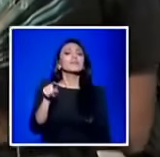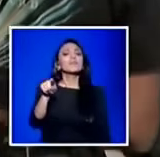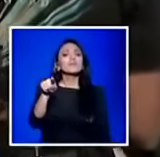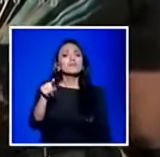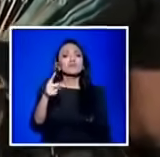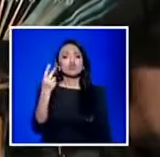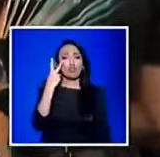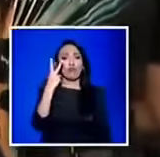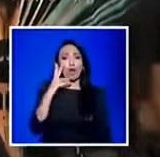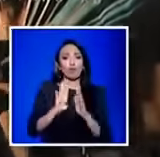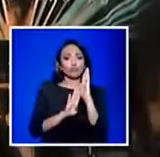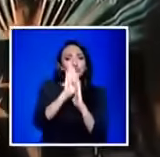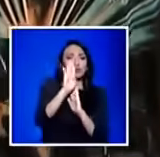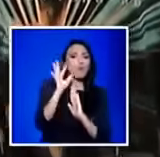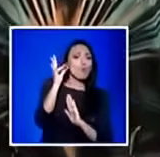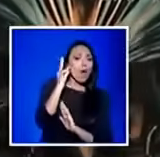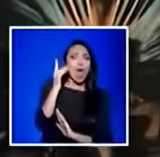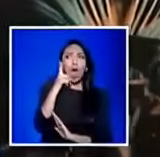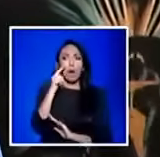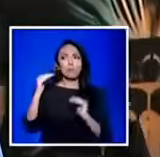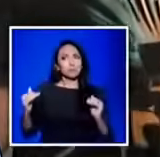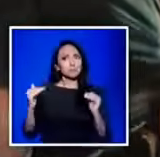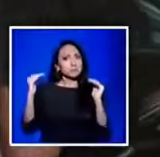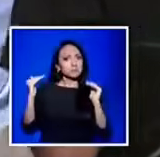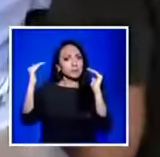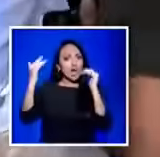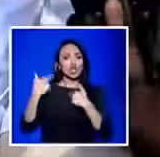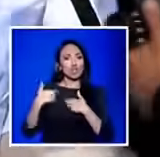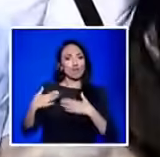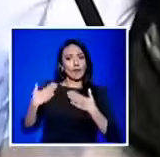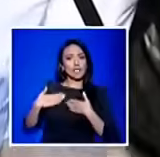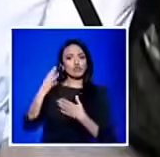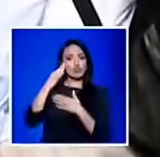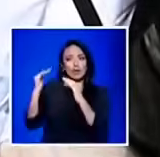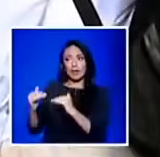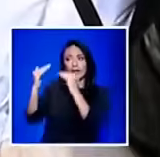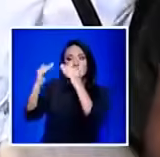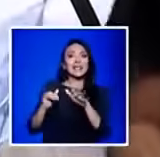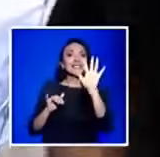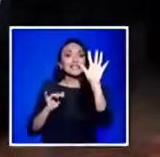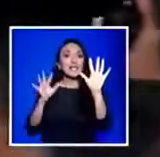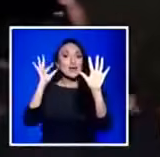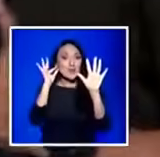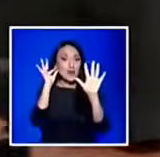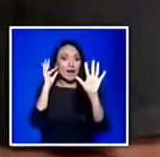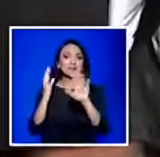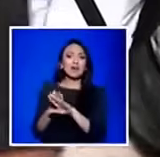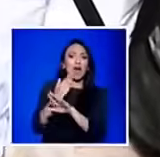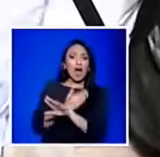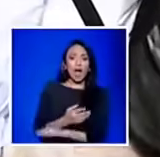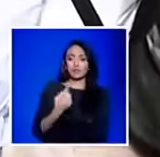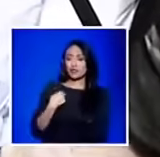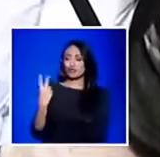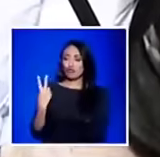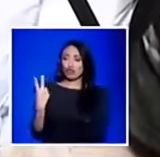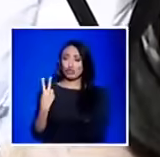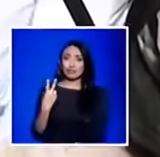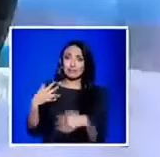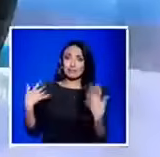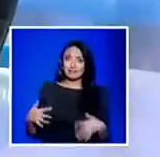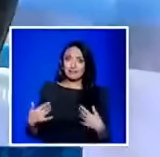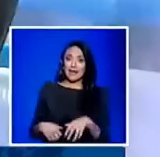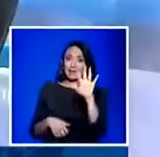rama masculina como femenina. Estoy muy feliz de la rama femenina porque ahora somos 5 chicas, de lo que antes éramos yo y Marce contra todo el